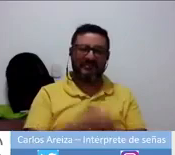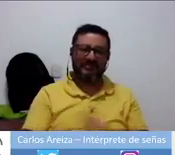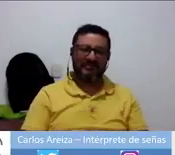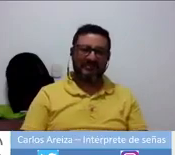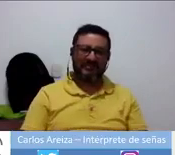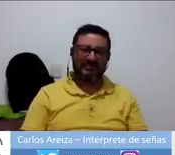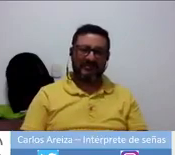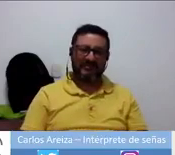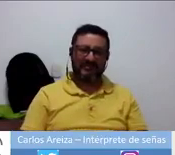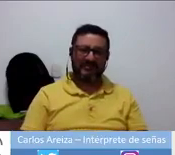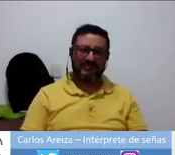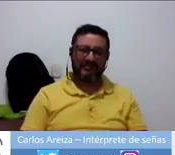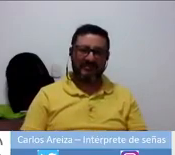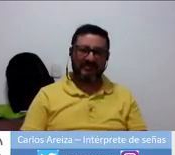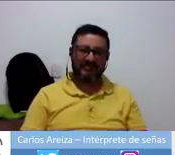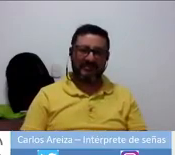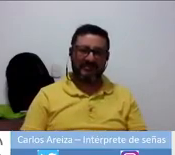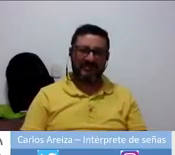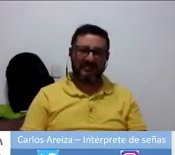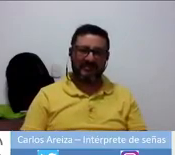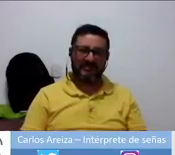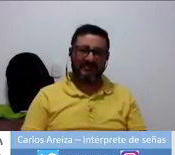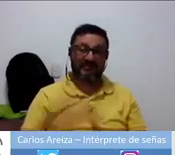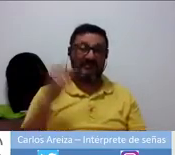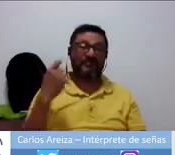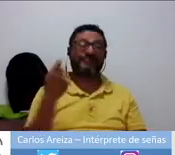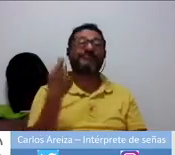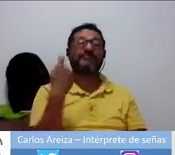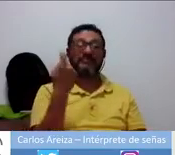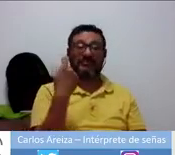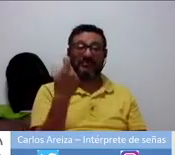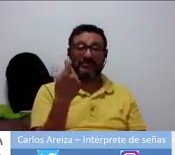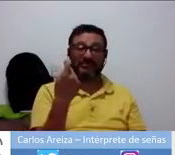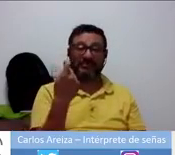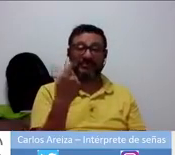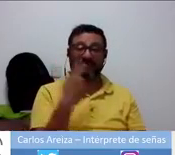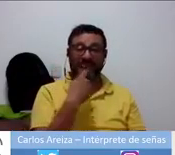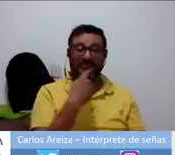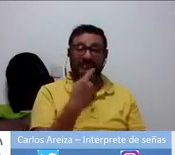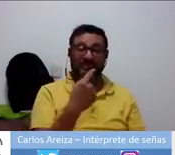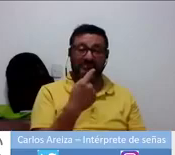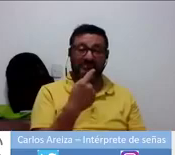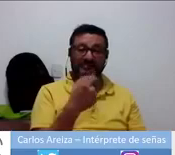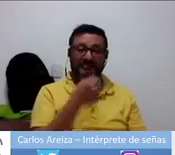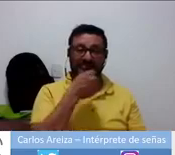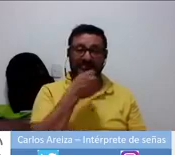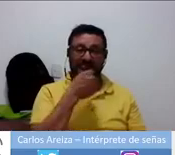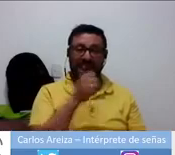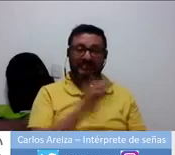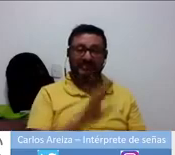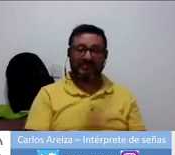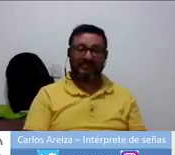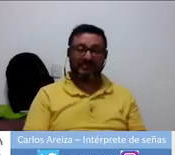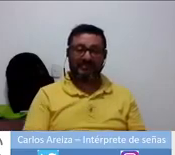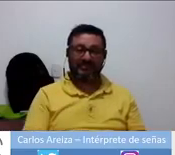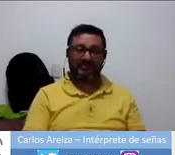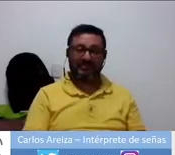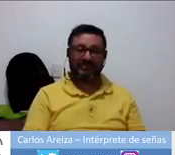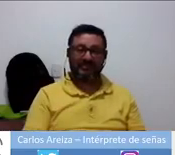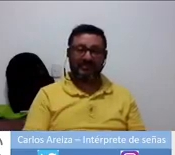ya con este incidente tan delicado, yo salí a hacer la aclaración. En el momento que yo salí a hacer la aclaración, el lenguaje